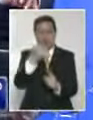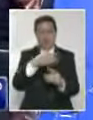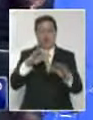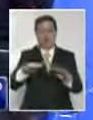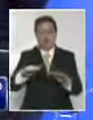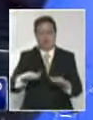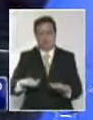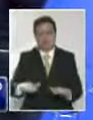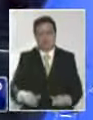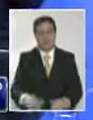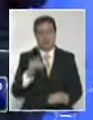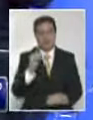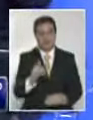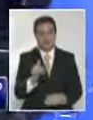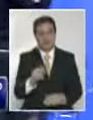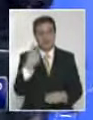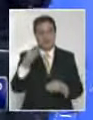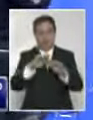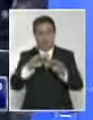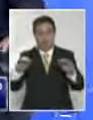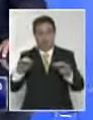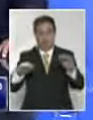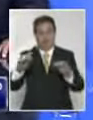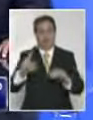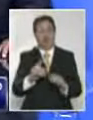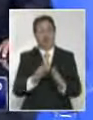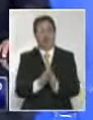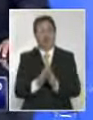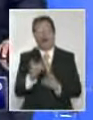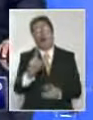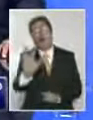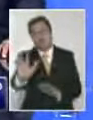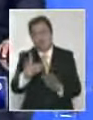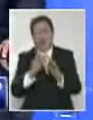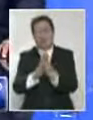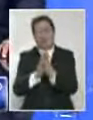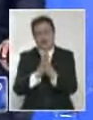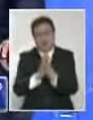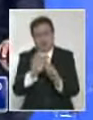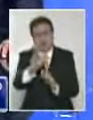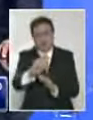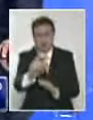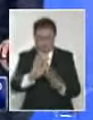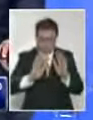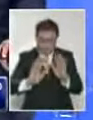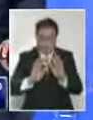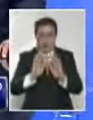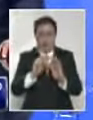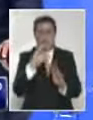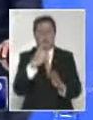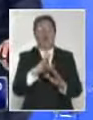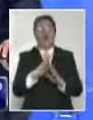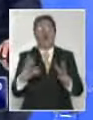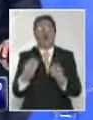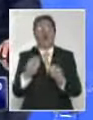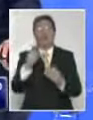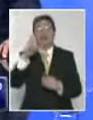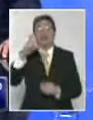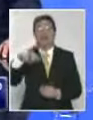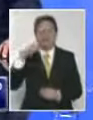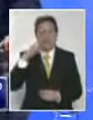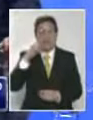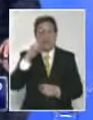notablemente. O sea, si tú comparas ambos periodos, no, por favor Víctor, no, ¿cómo, no, lo último no, que digo, no, muy no, cortito, no, no. ¿Cómo van a haber disminuido con la CNI si el año